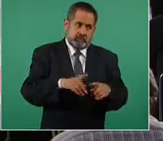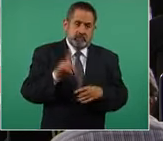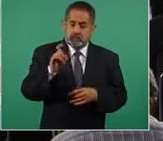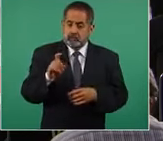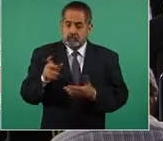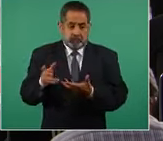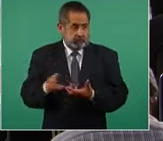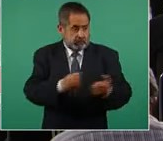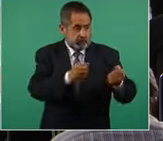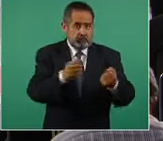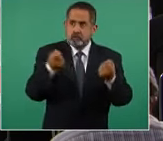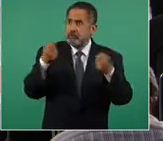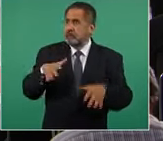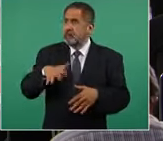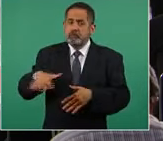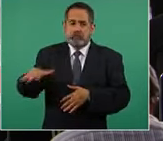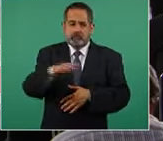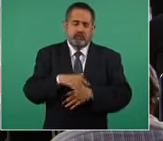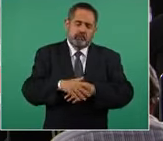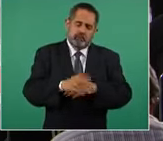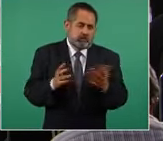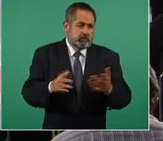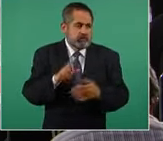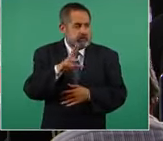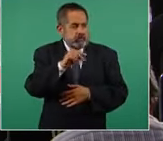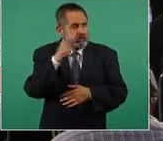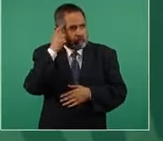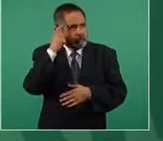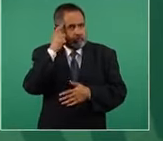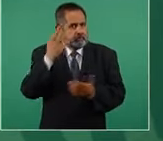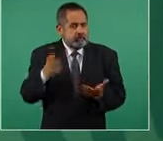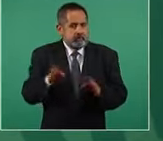población y que era irracional,